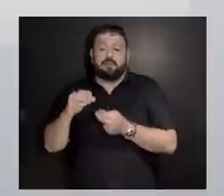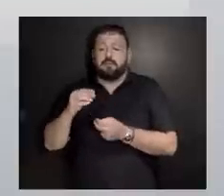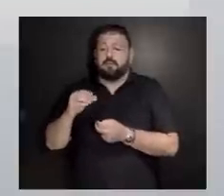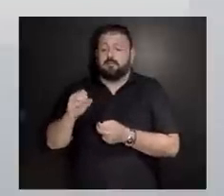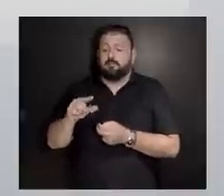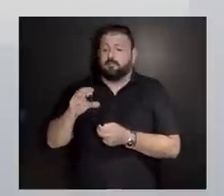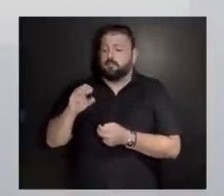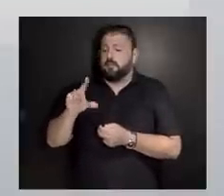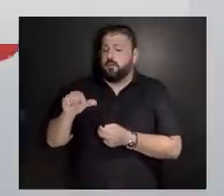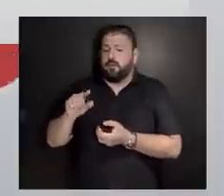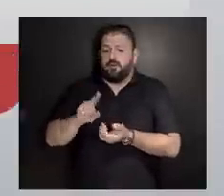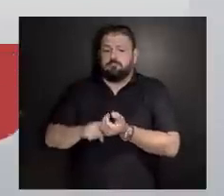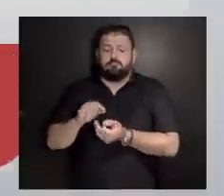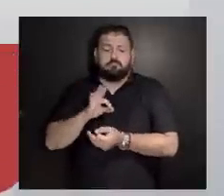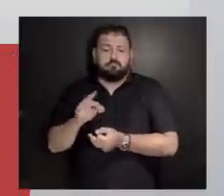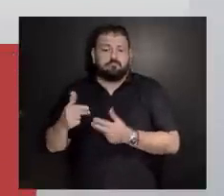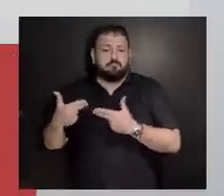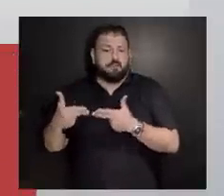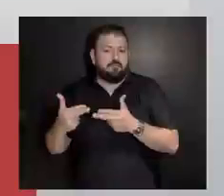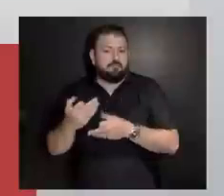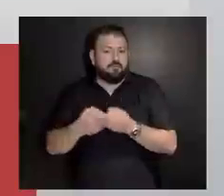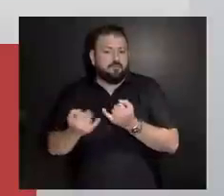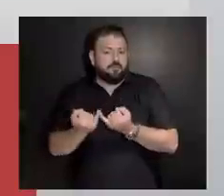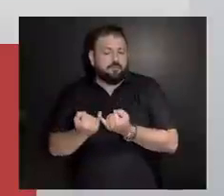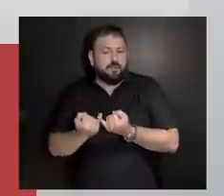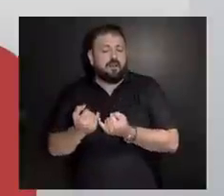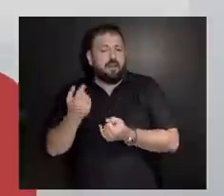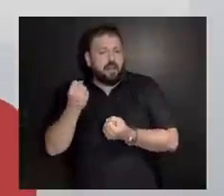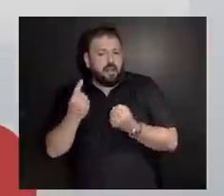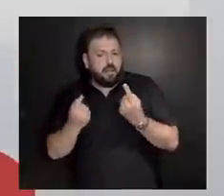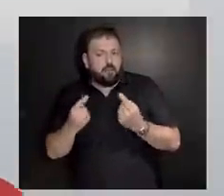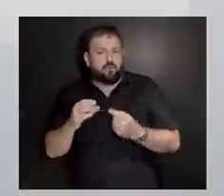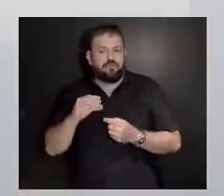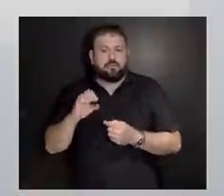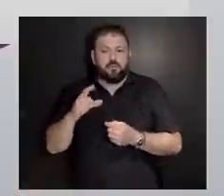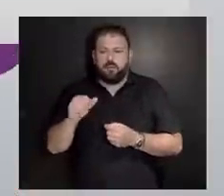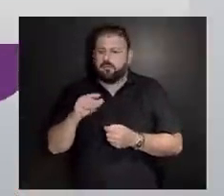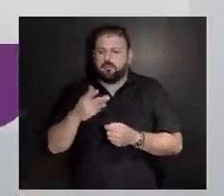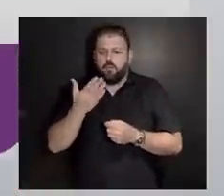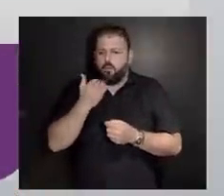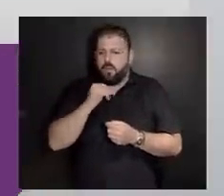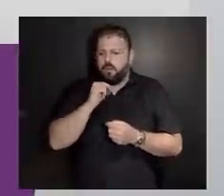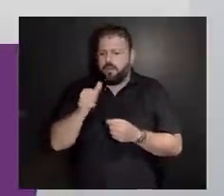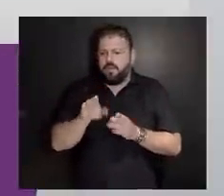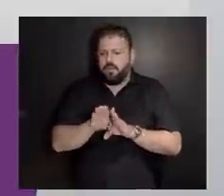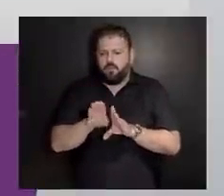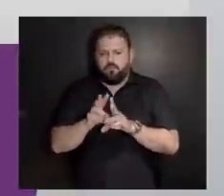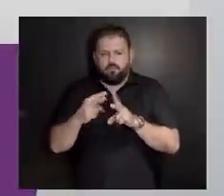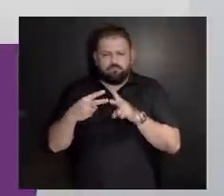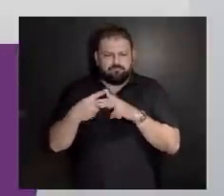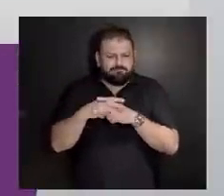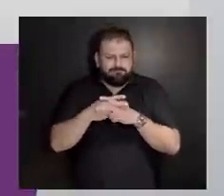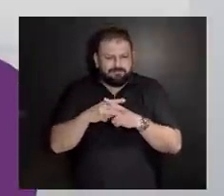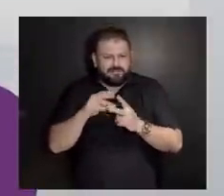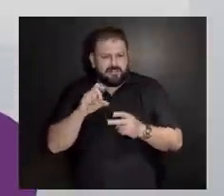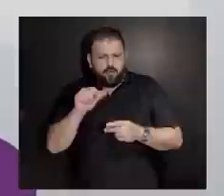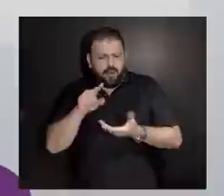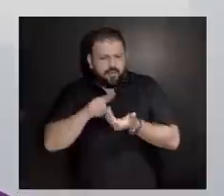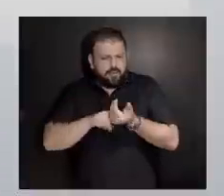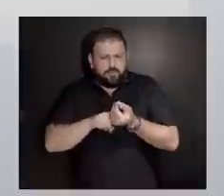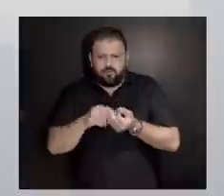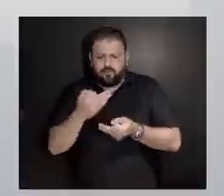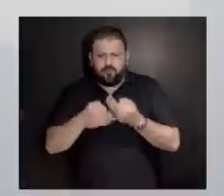del páncreas, es decir, que a lo mejor estas células sí están, no están siendo atacadas, pero a lo mejor su función no está siendo